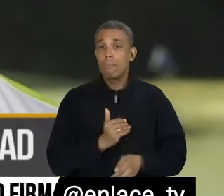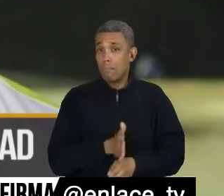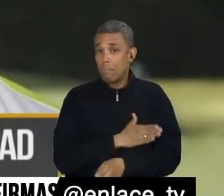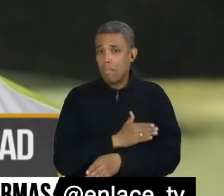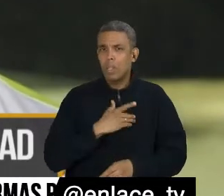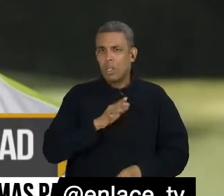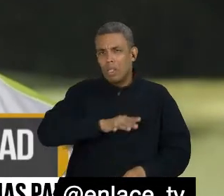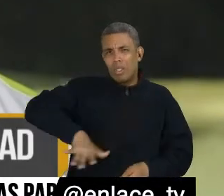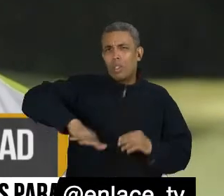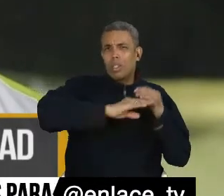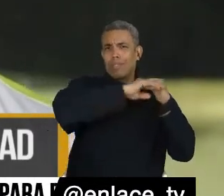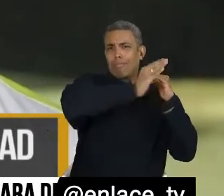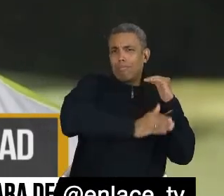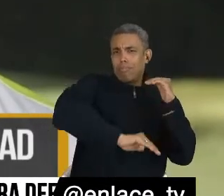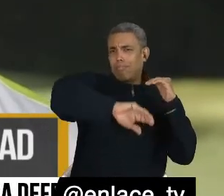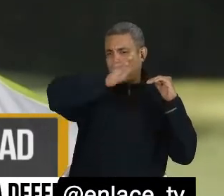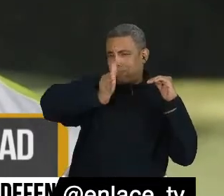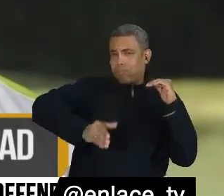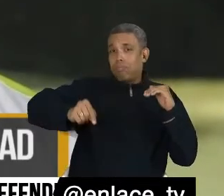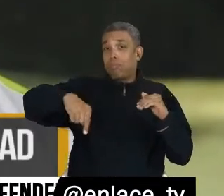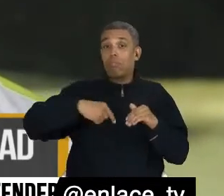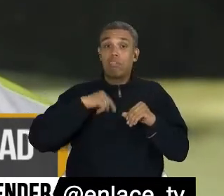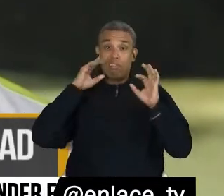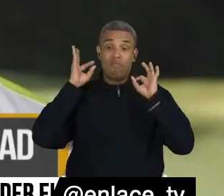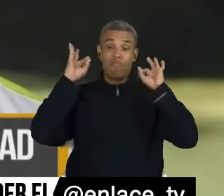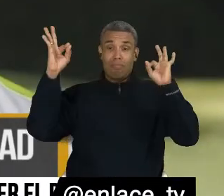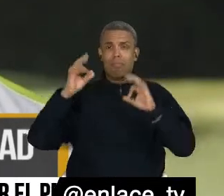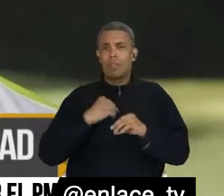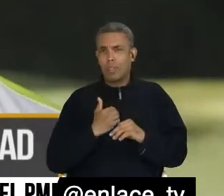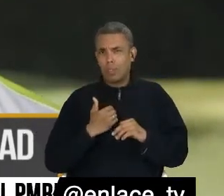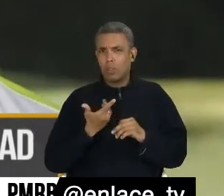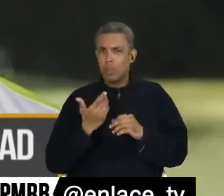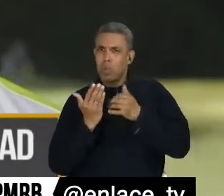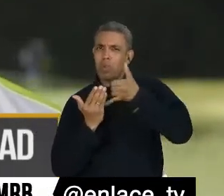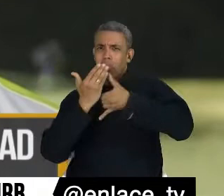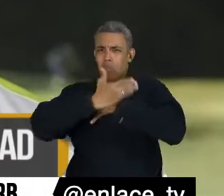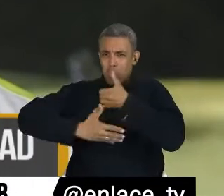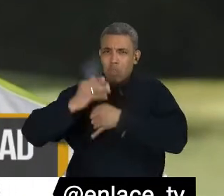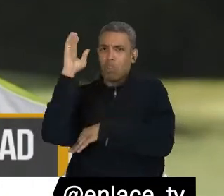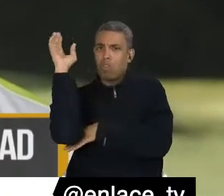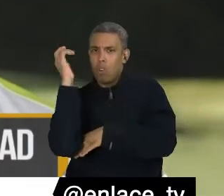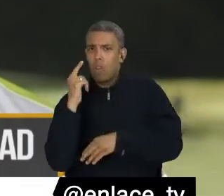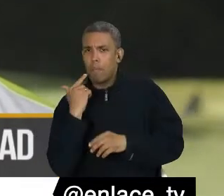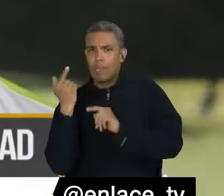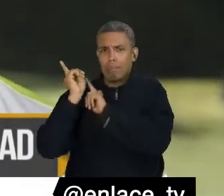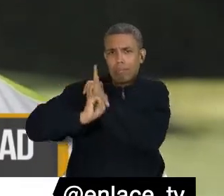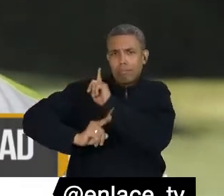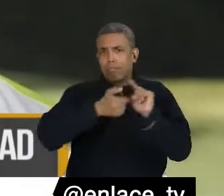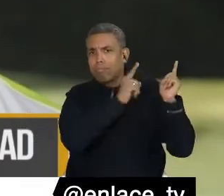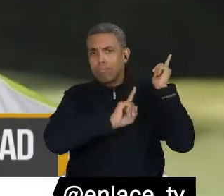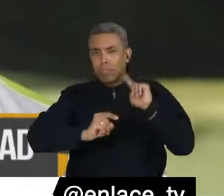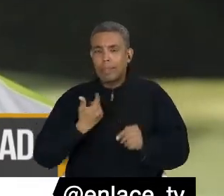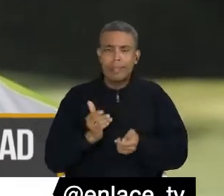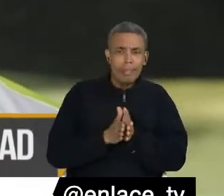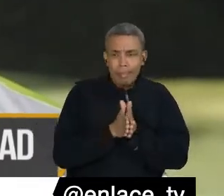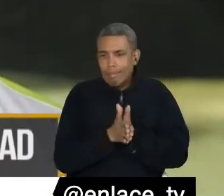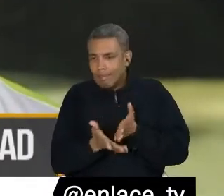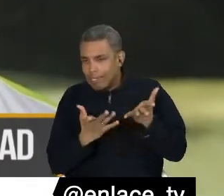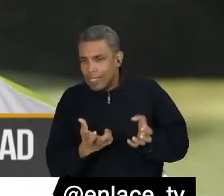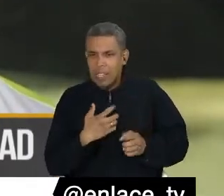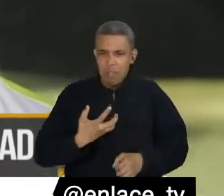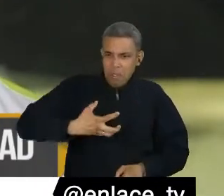en Colombia. Las personas deportistas de otros departamentos vienen muy motivados a competir a Barranca y pues de la misma